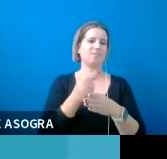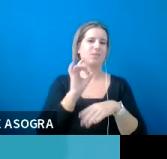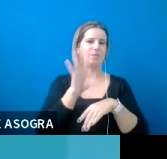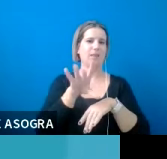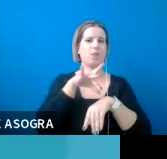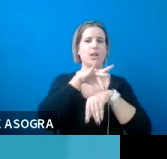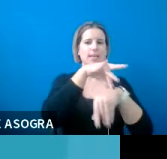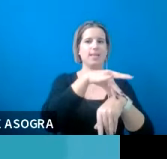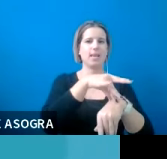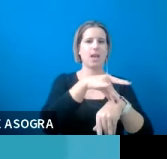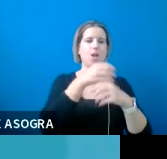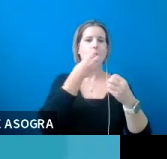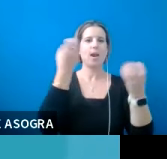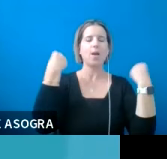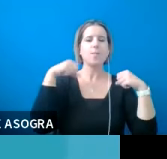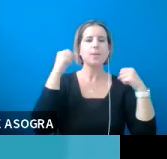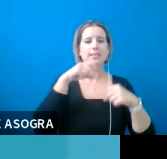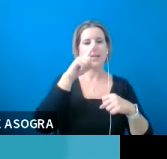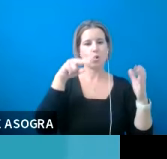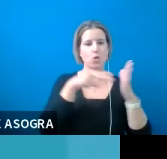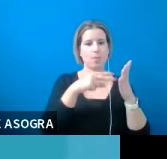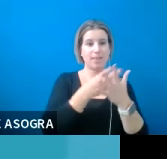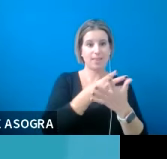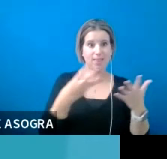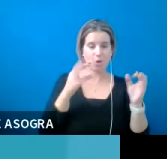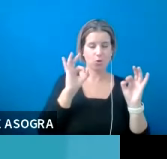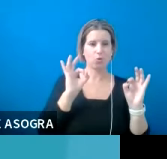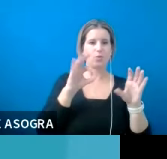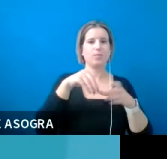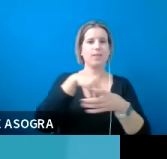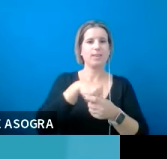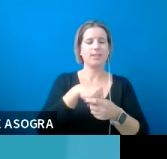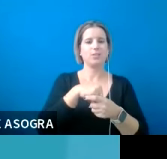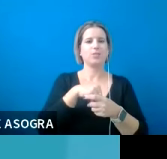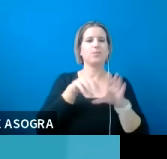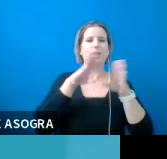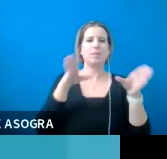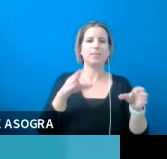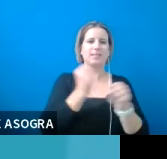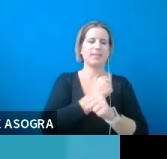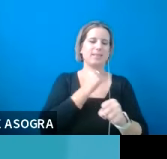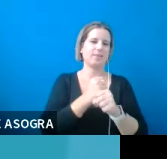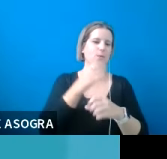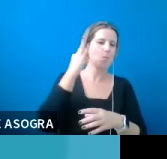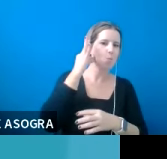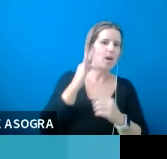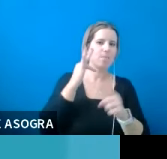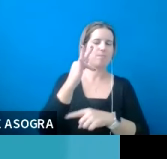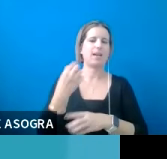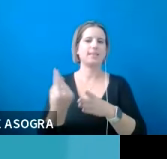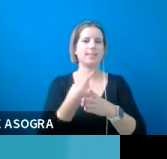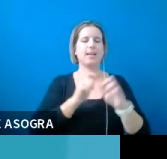buenas prácticas que se elaboró en 2018 en el marco de la mesa de trabajo de mujeres ITEA de AETAPI de la